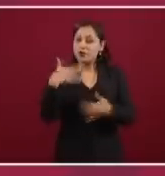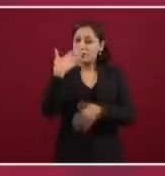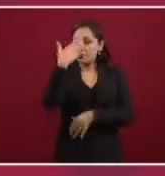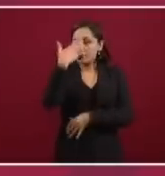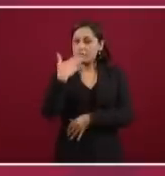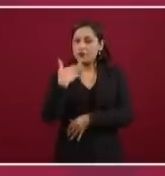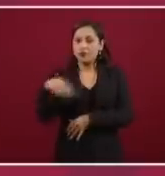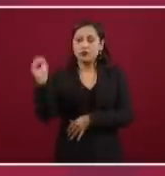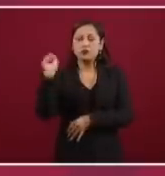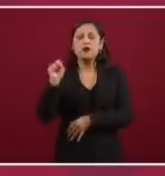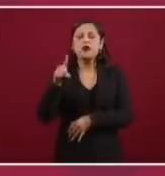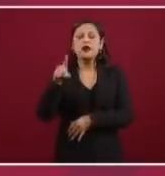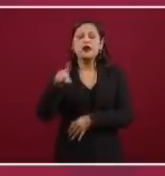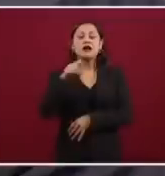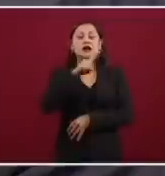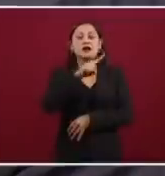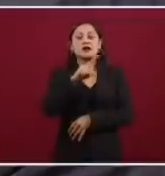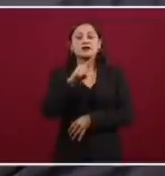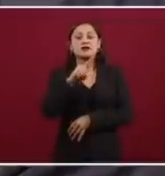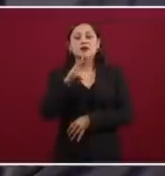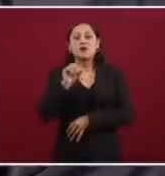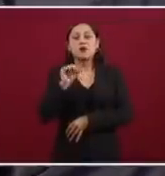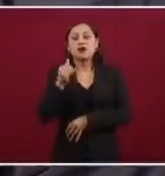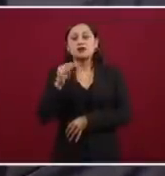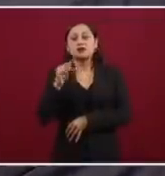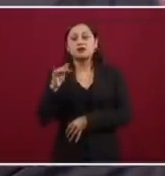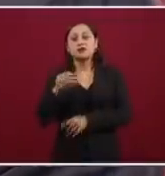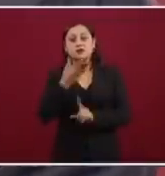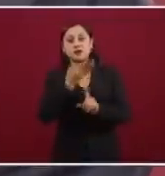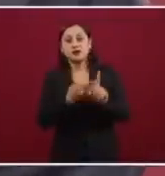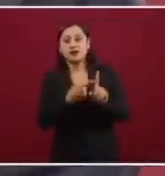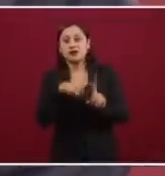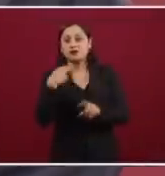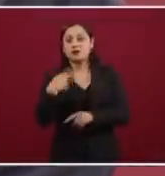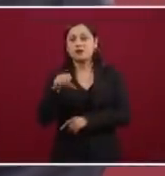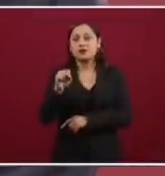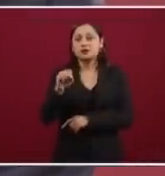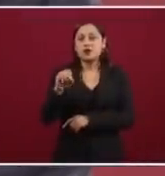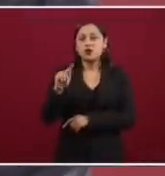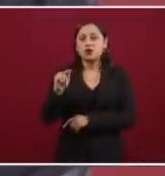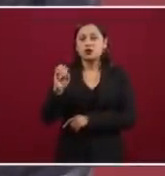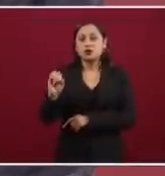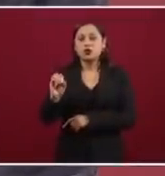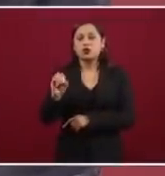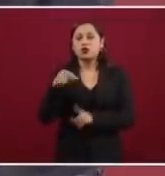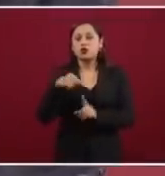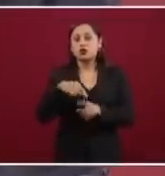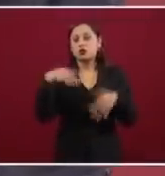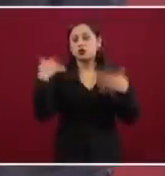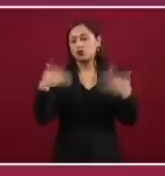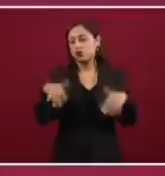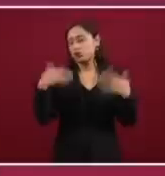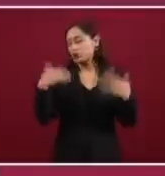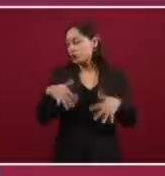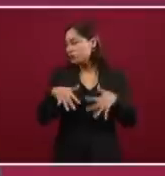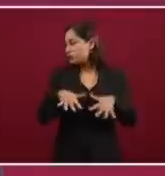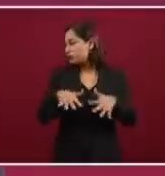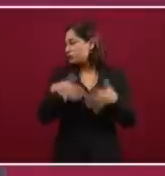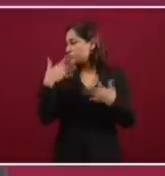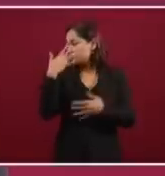de Washington, Soto, es fenómeno.